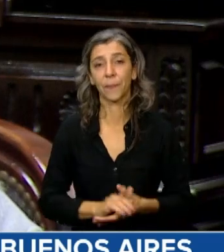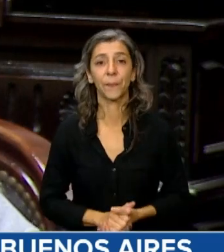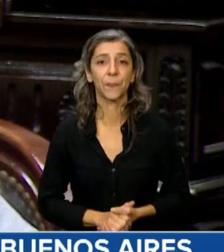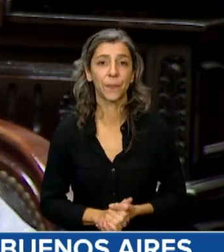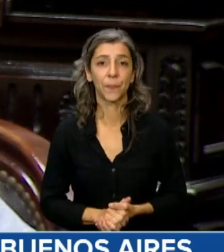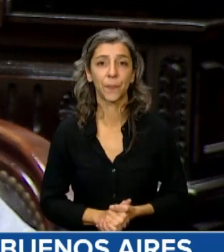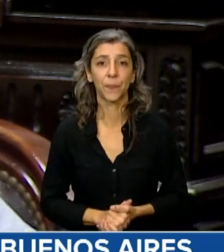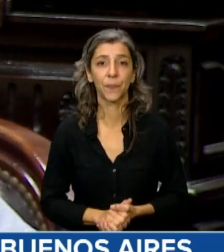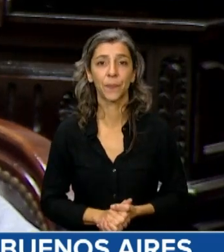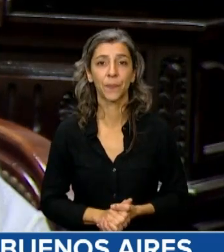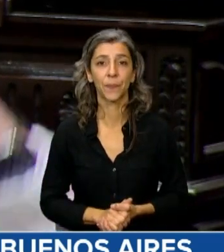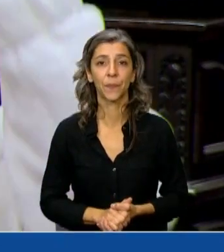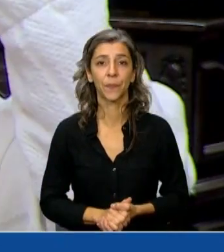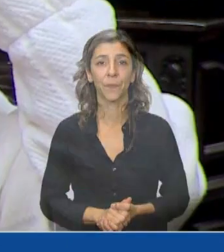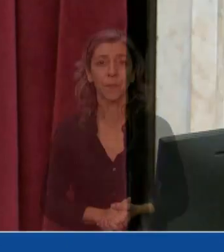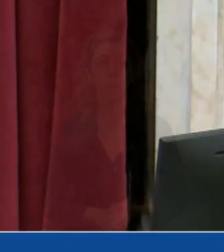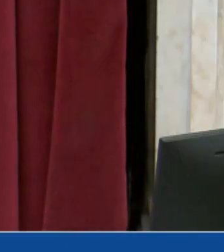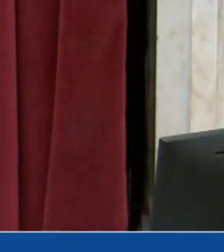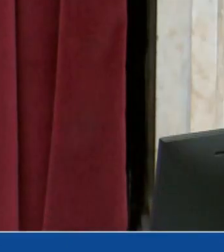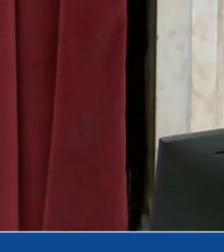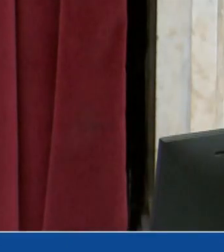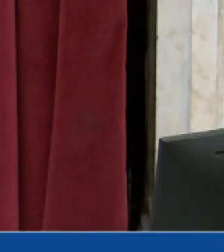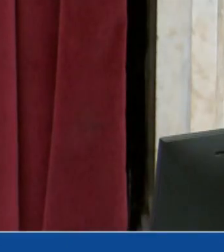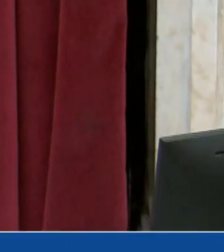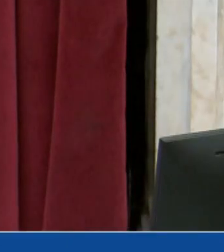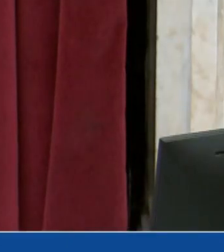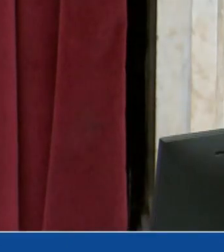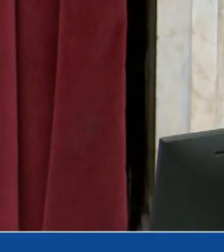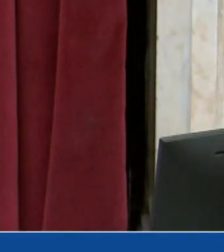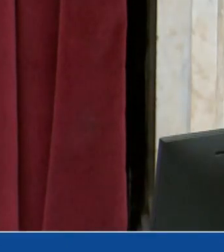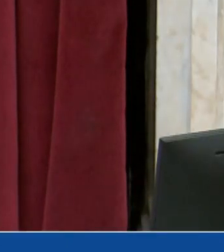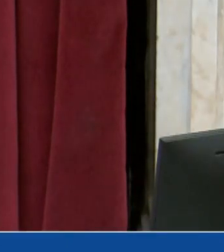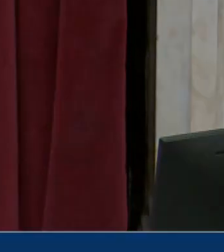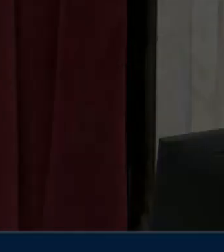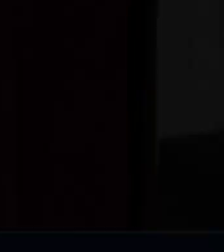Gracias, diputada.